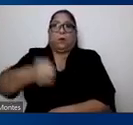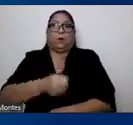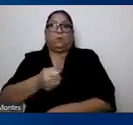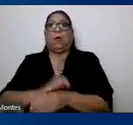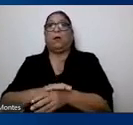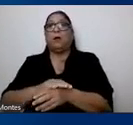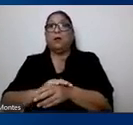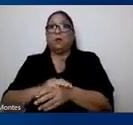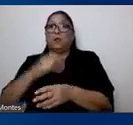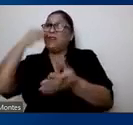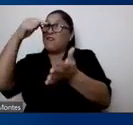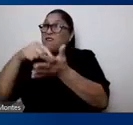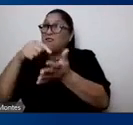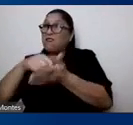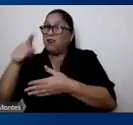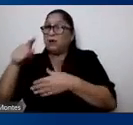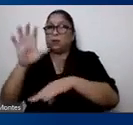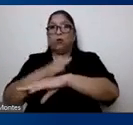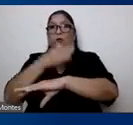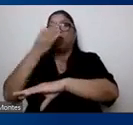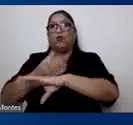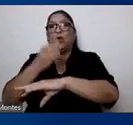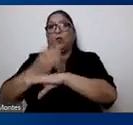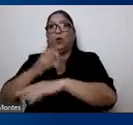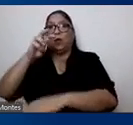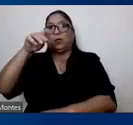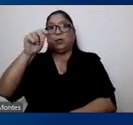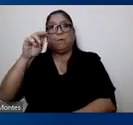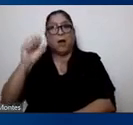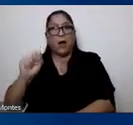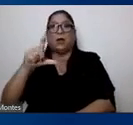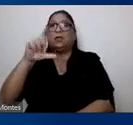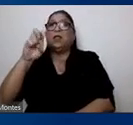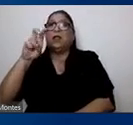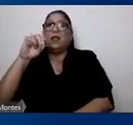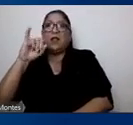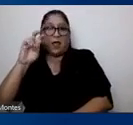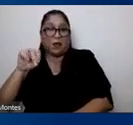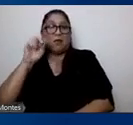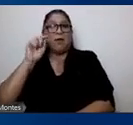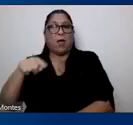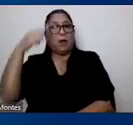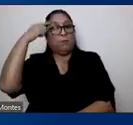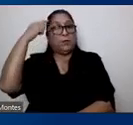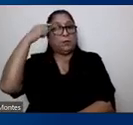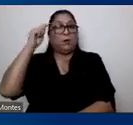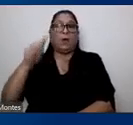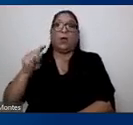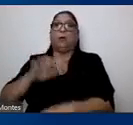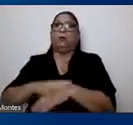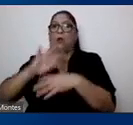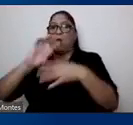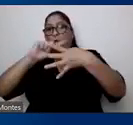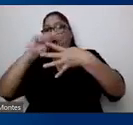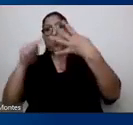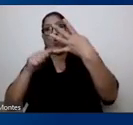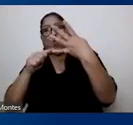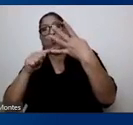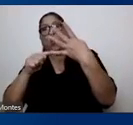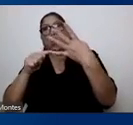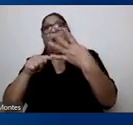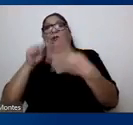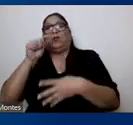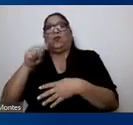fundadores del Marx, luego de Lenin y luego de Mao. Él consideraba ser pues la cuarta espada